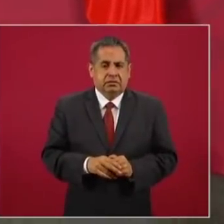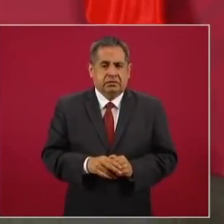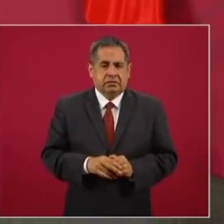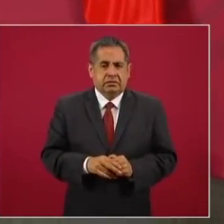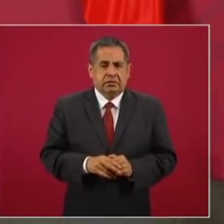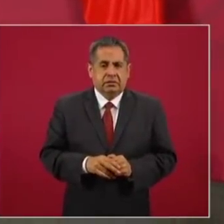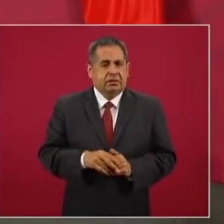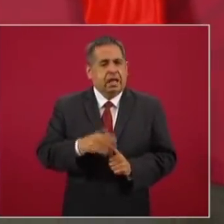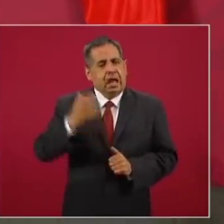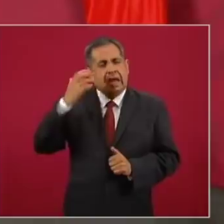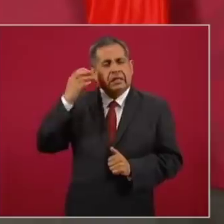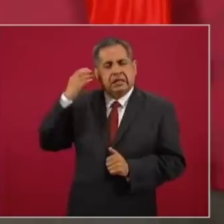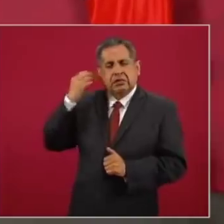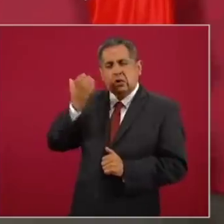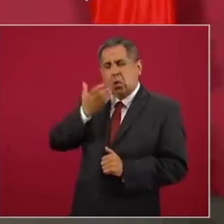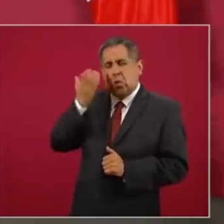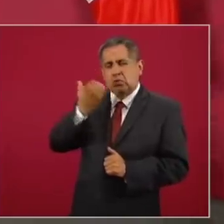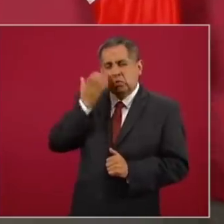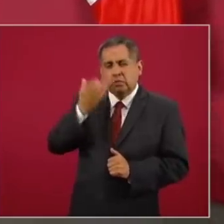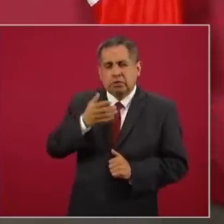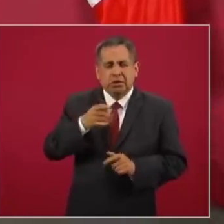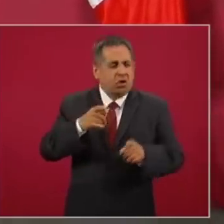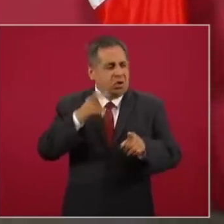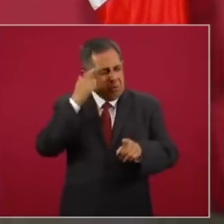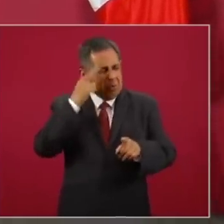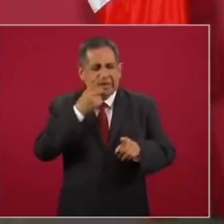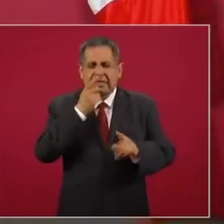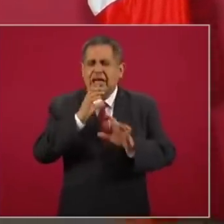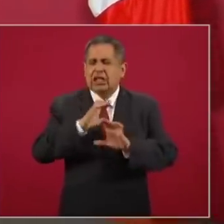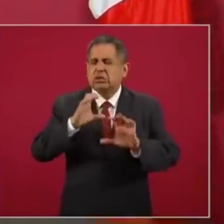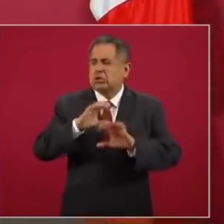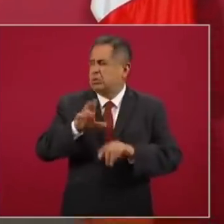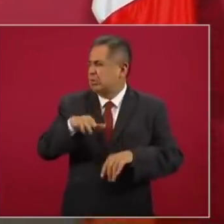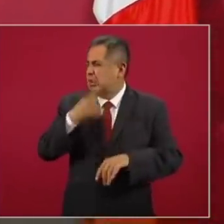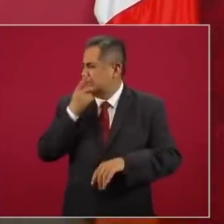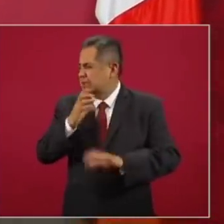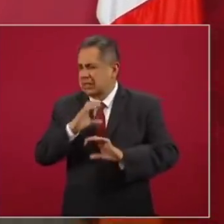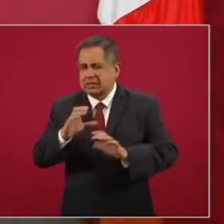como queda la costumbre, ¿cómo es que dice la canción?